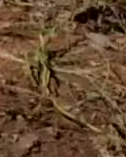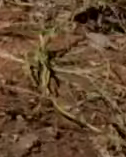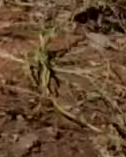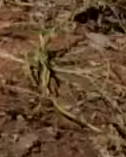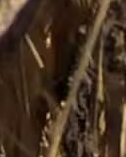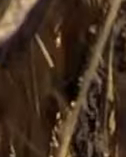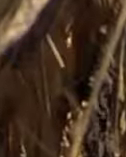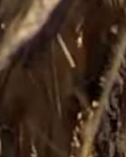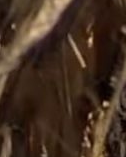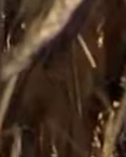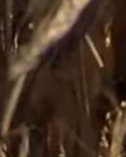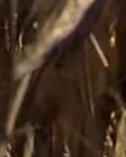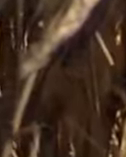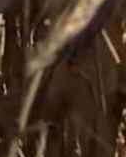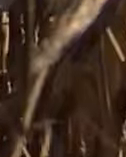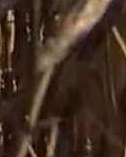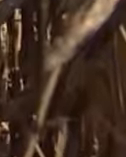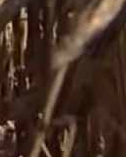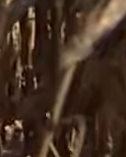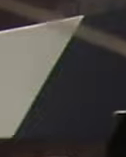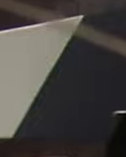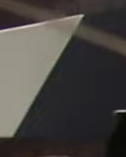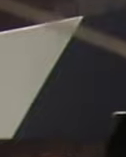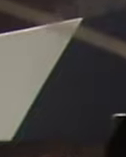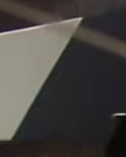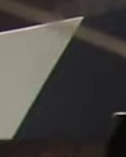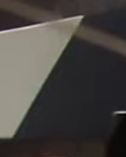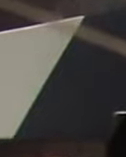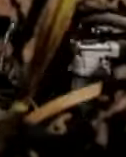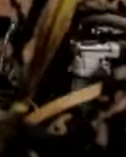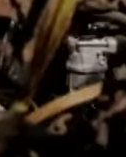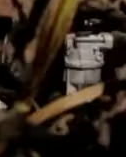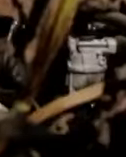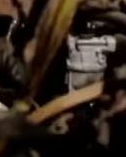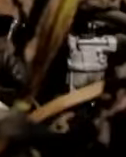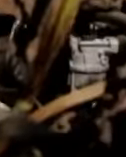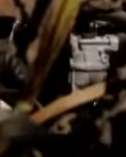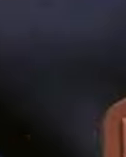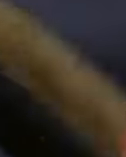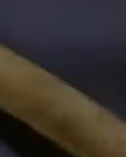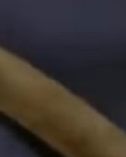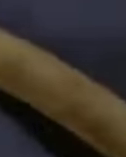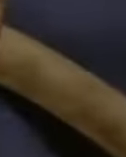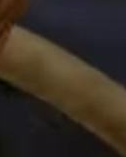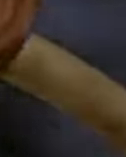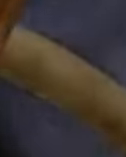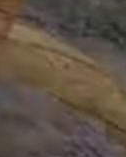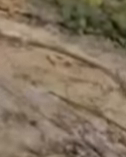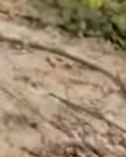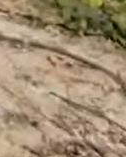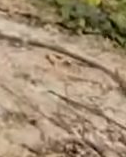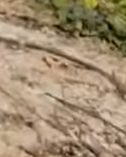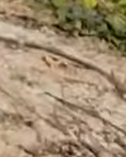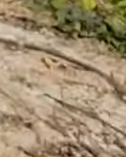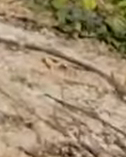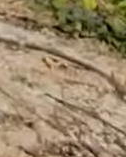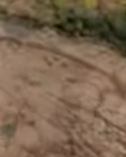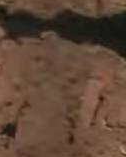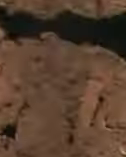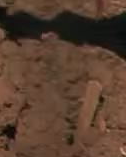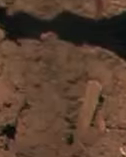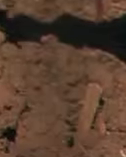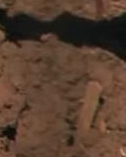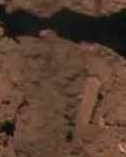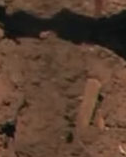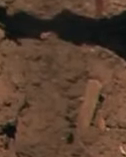armé. Ahorita sí cosecho lo doble porque antes hasta que cae